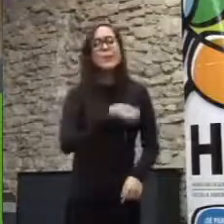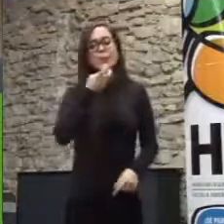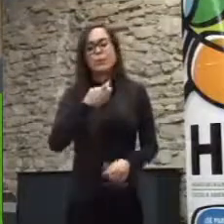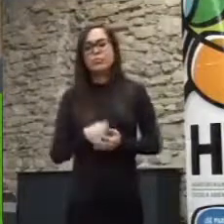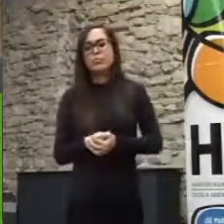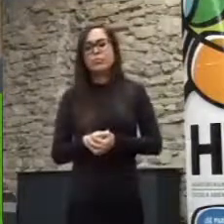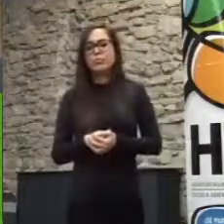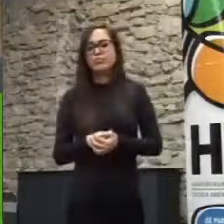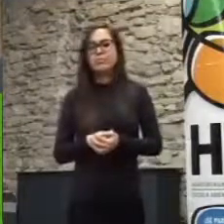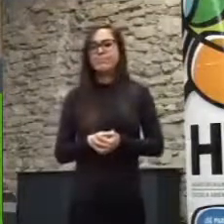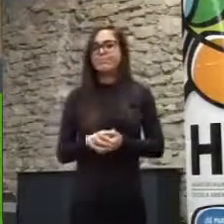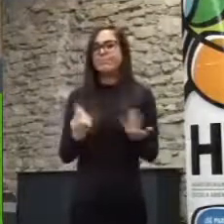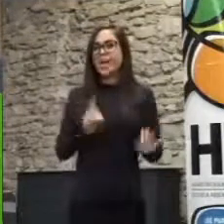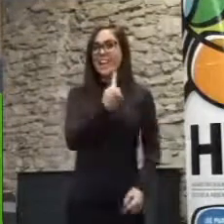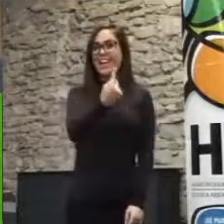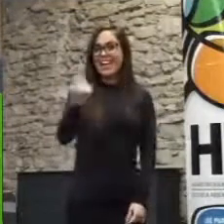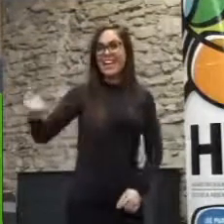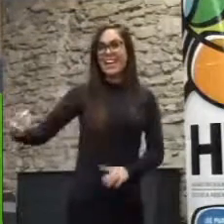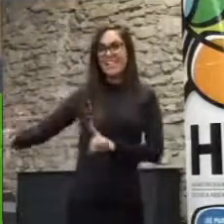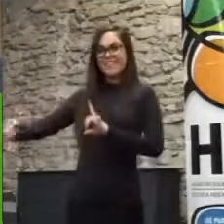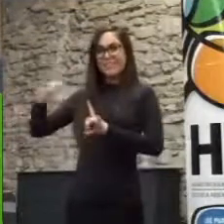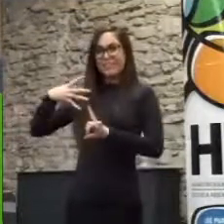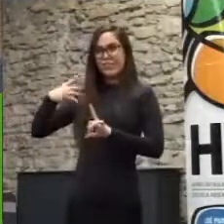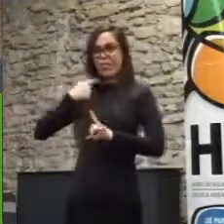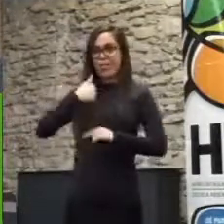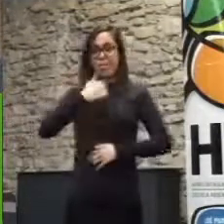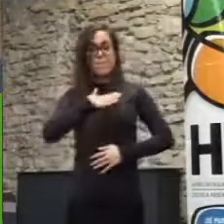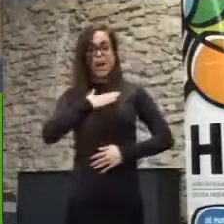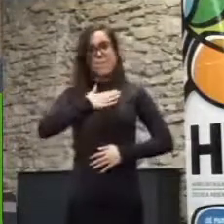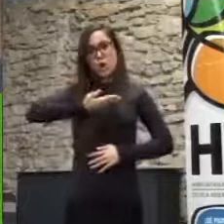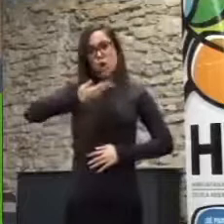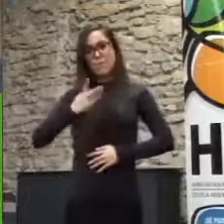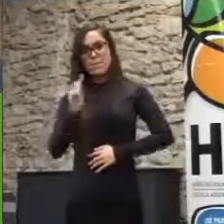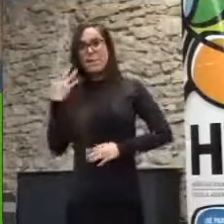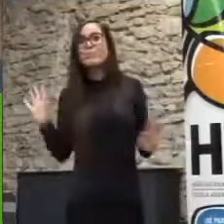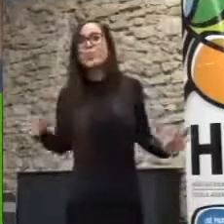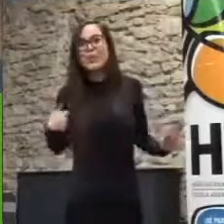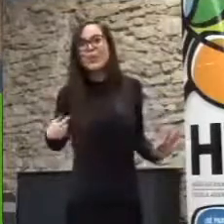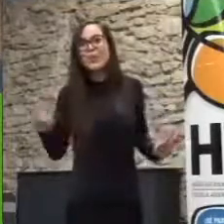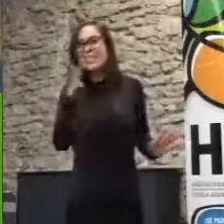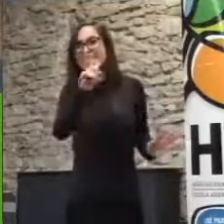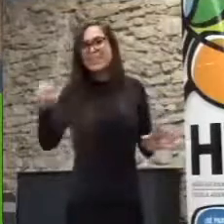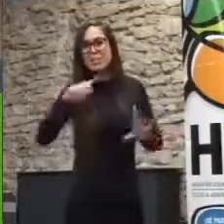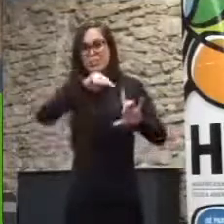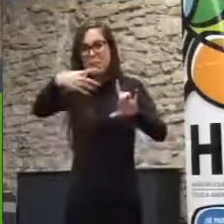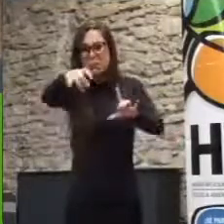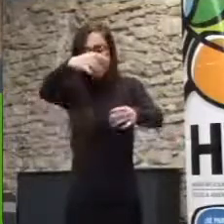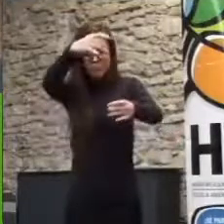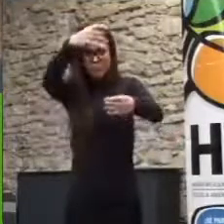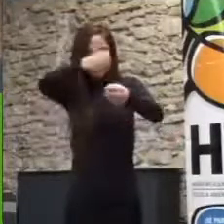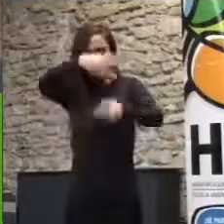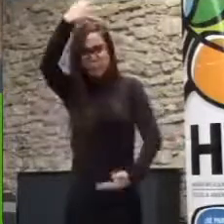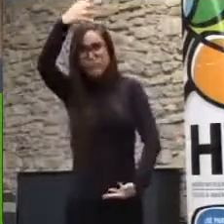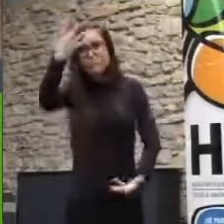ellos, todas son las más importantes. Pero yo no tengo 50 personas. Y aunque los tuviera, quizás no es lo más